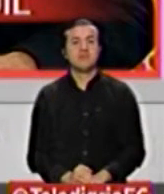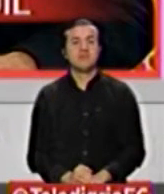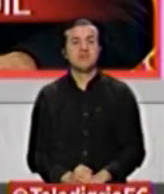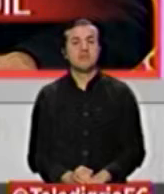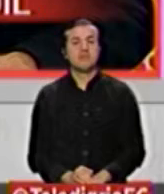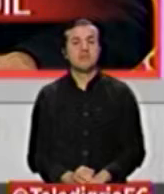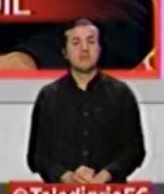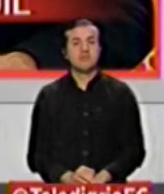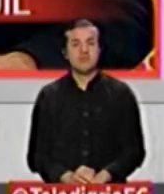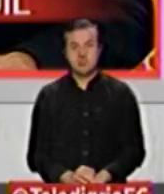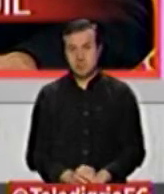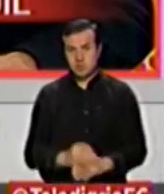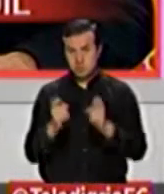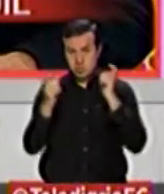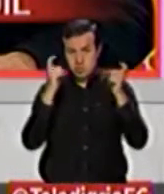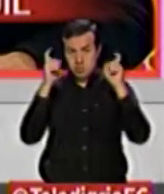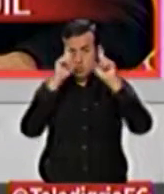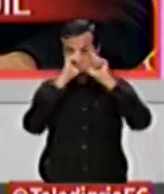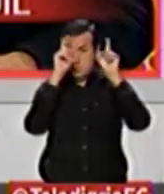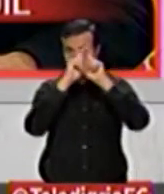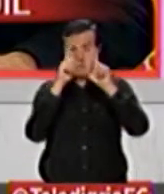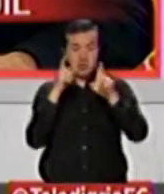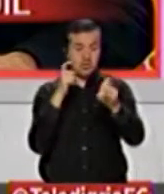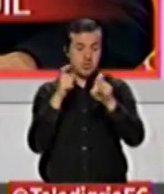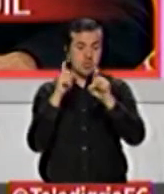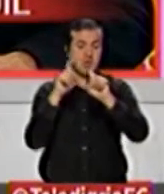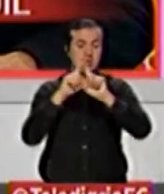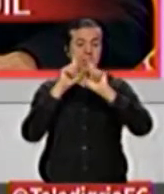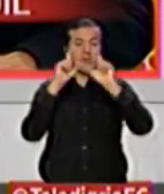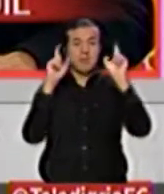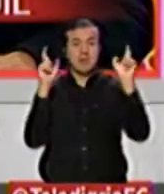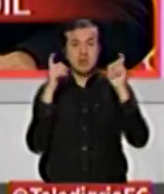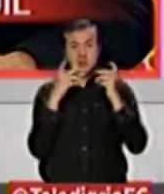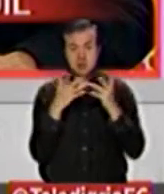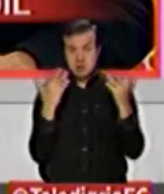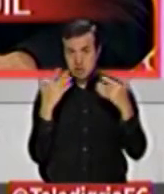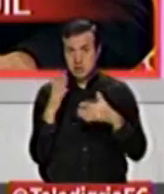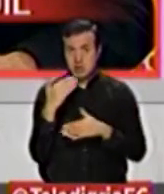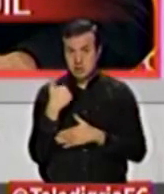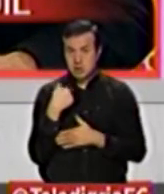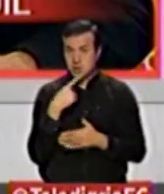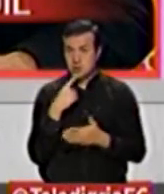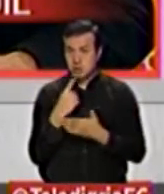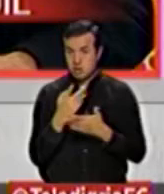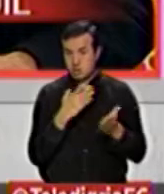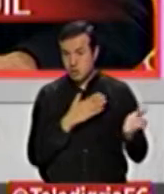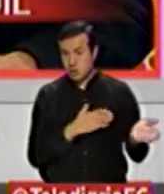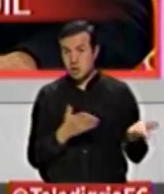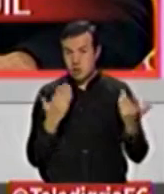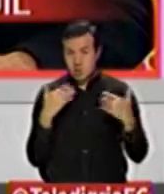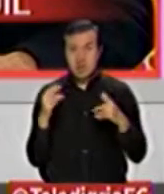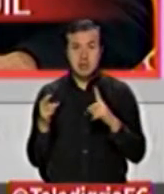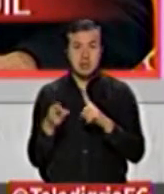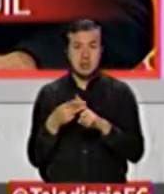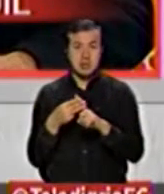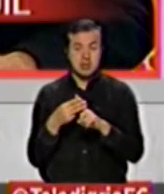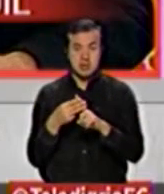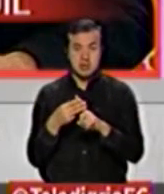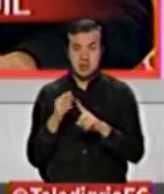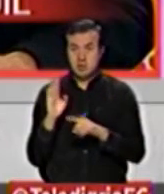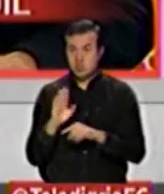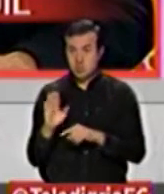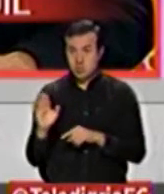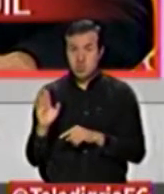el control de estas empresas, de estas compañías, estas empresas ya están creadas en línea, por lo tanto han